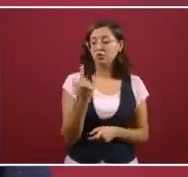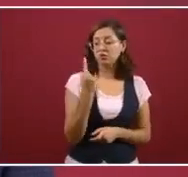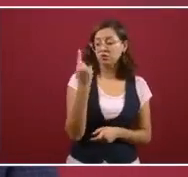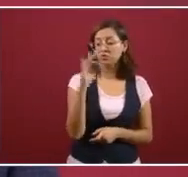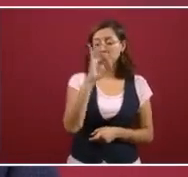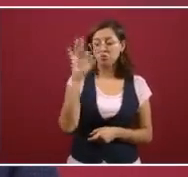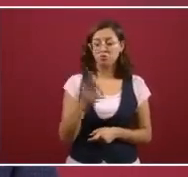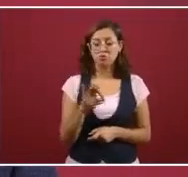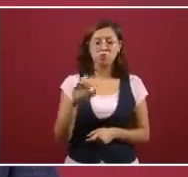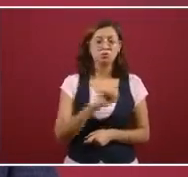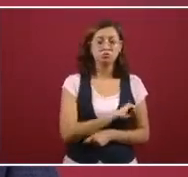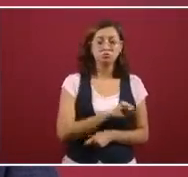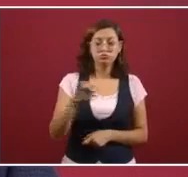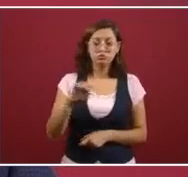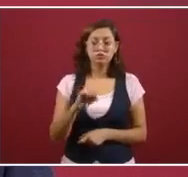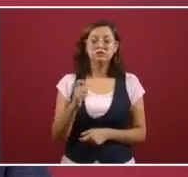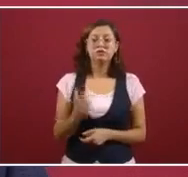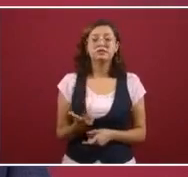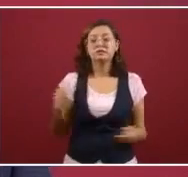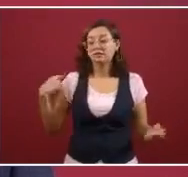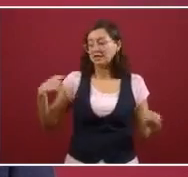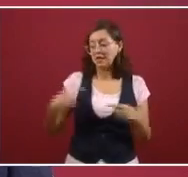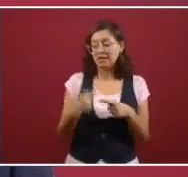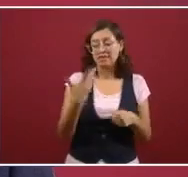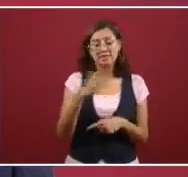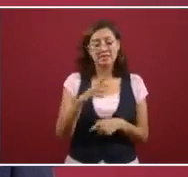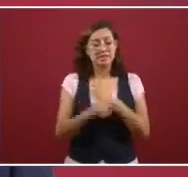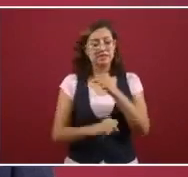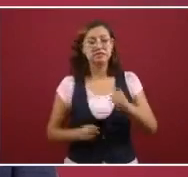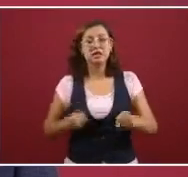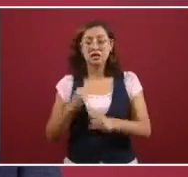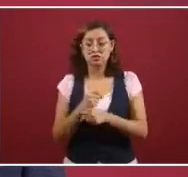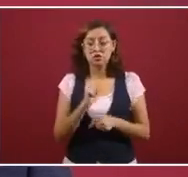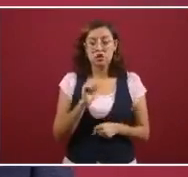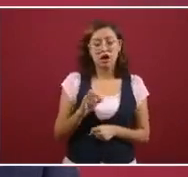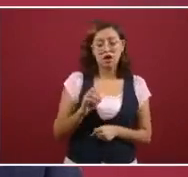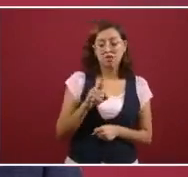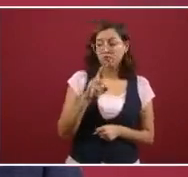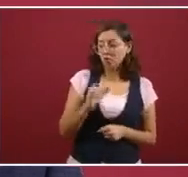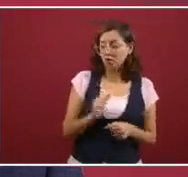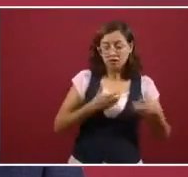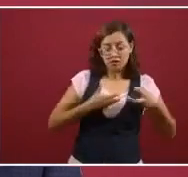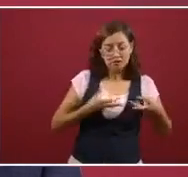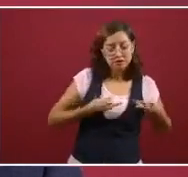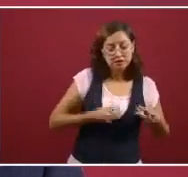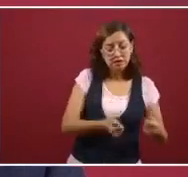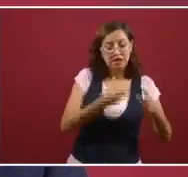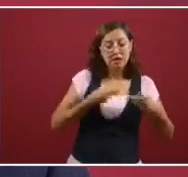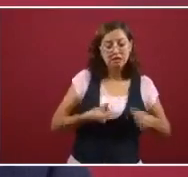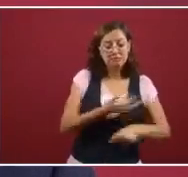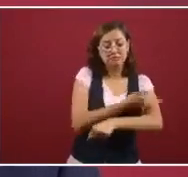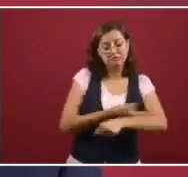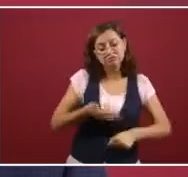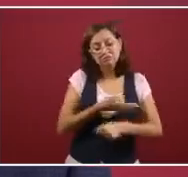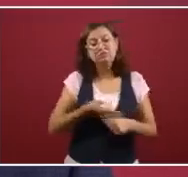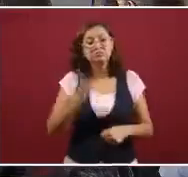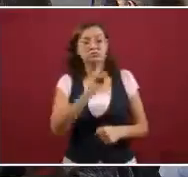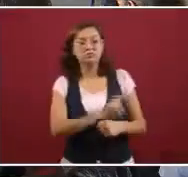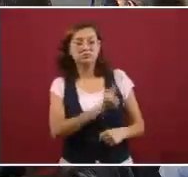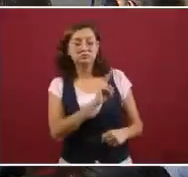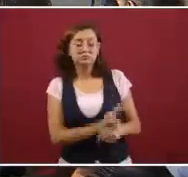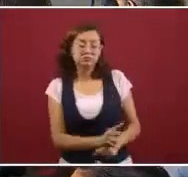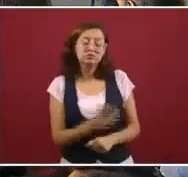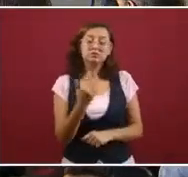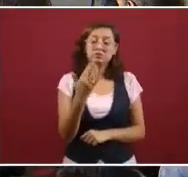51%. Son en los últimos 10 años los costos que han enfrentado las Afores en materia de regulación, de sobreregulación, es